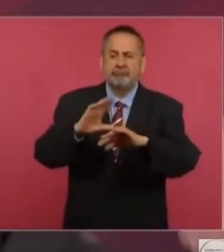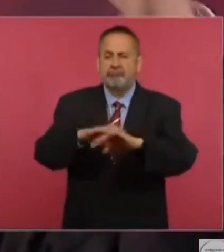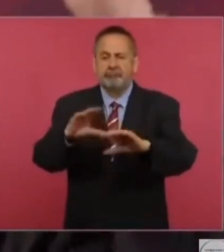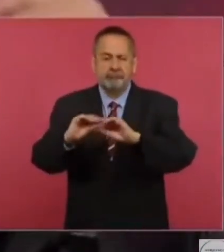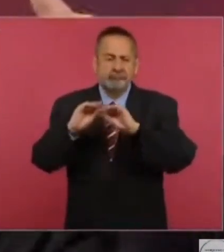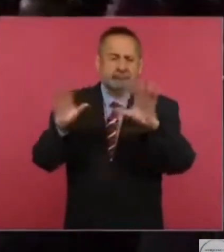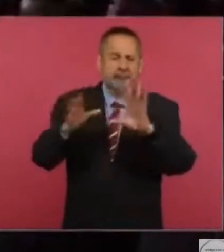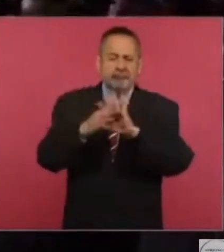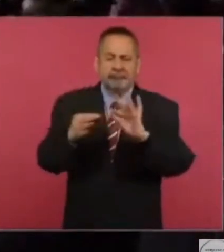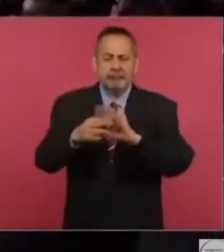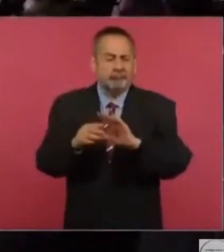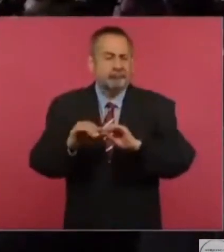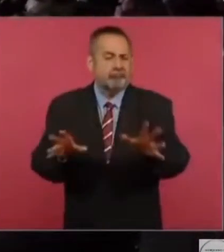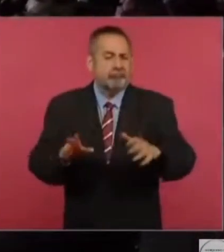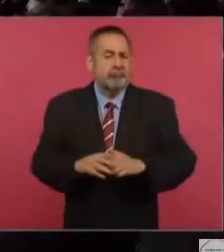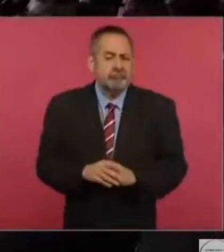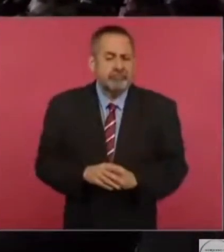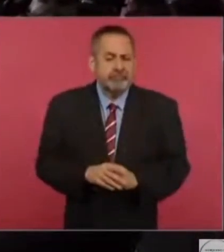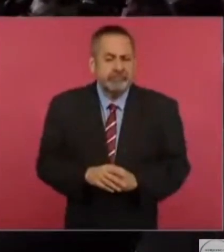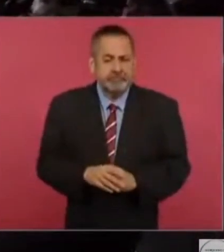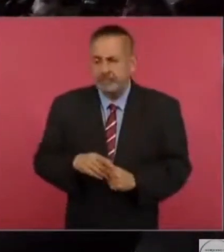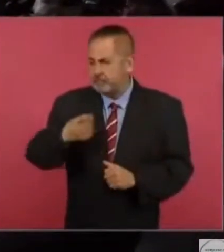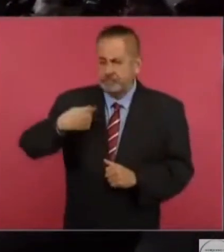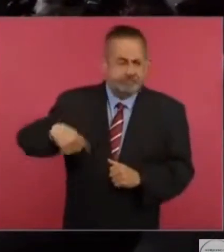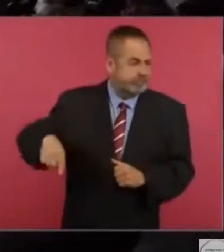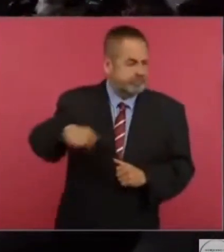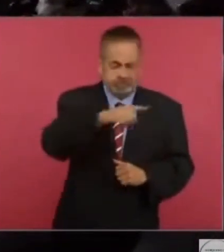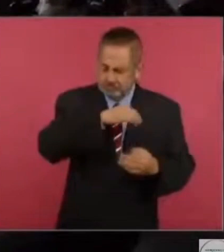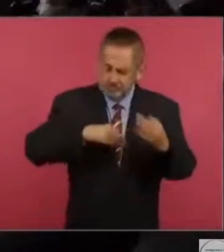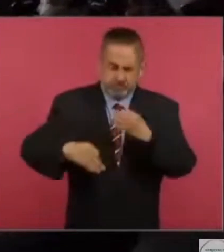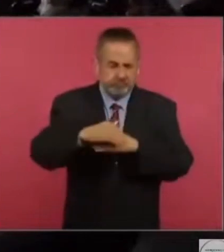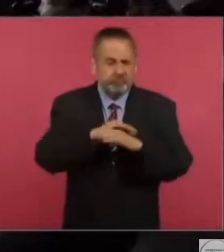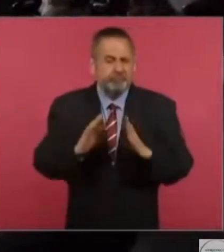Y todos podemos participar.